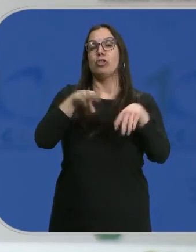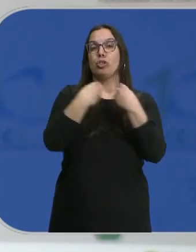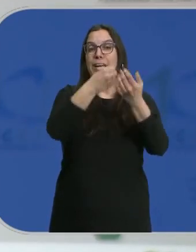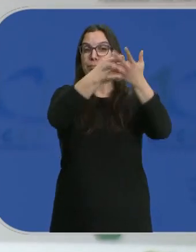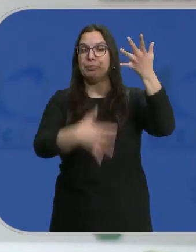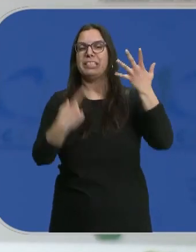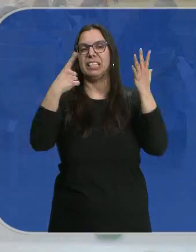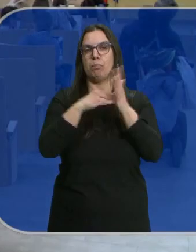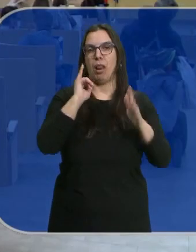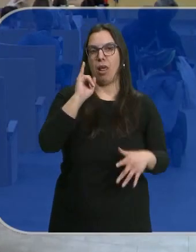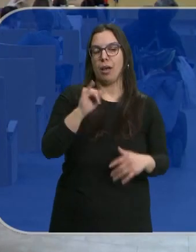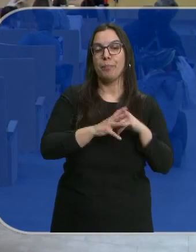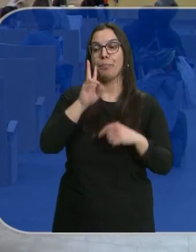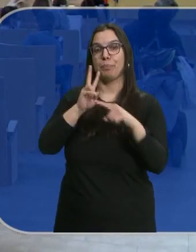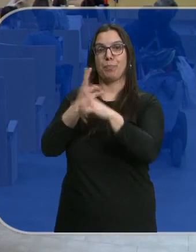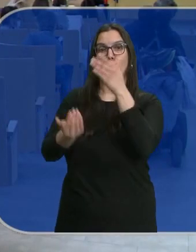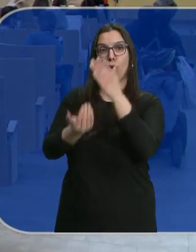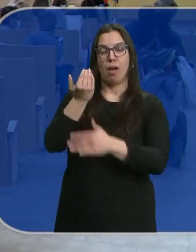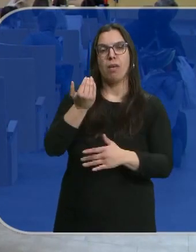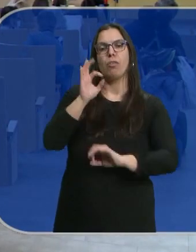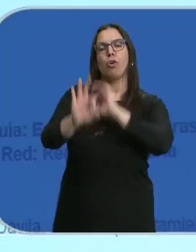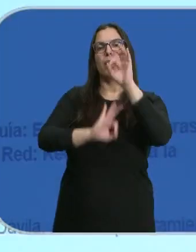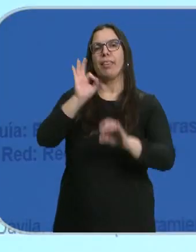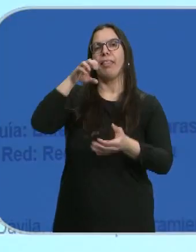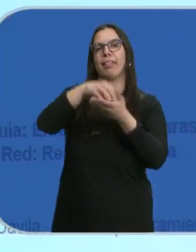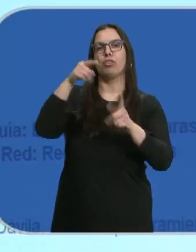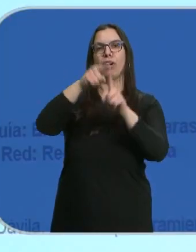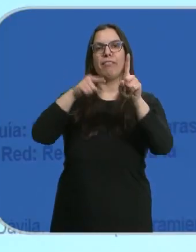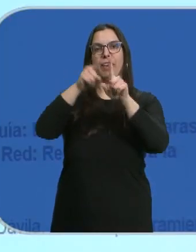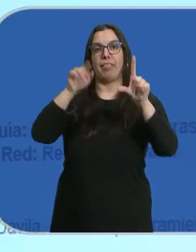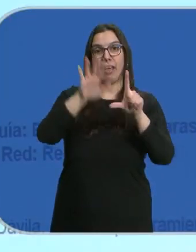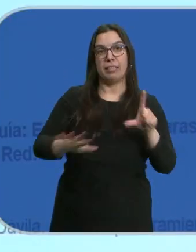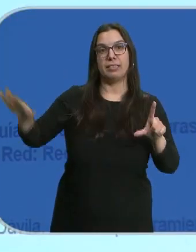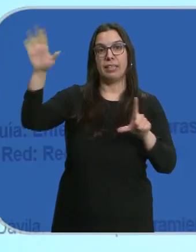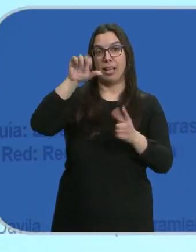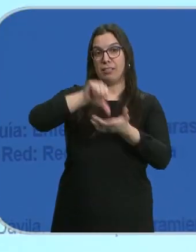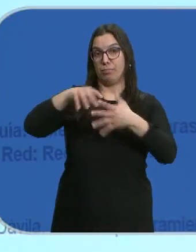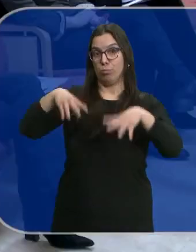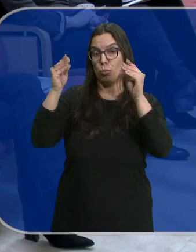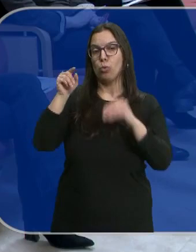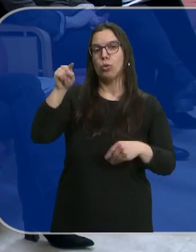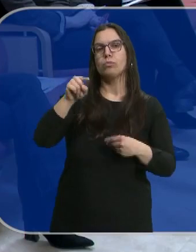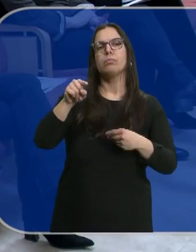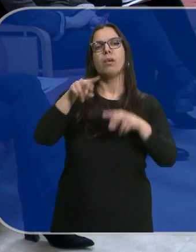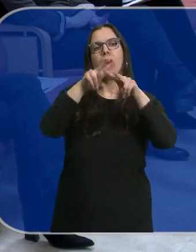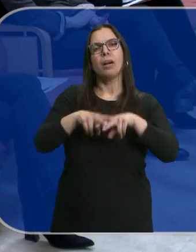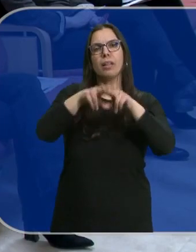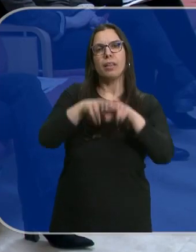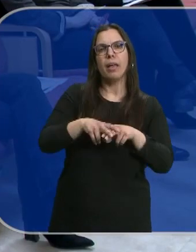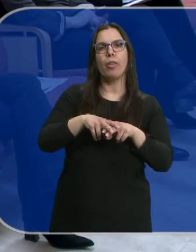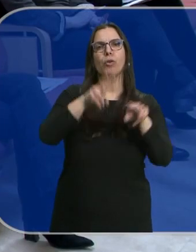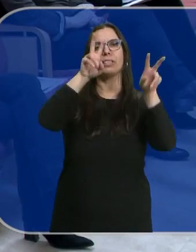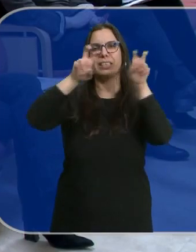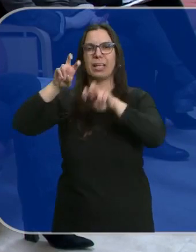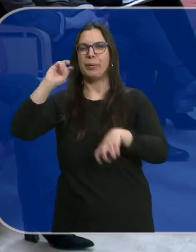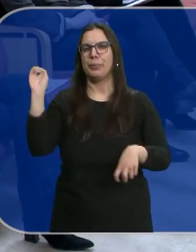6.000 enfermedades raras. En estas jornadas celebradas en el Centro de Referencia Estatal que se encuentra en Burgos, se han analizado los diferentes